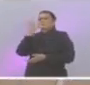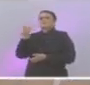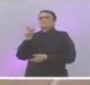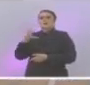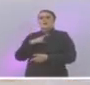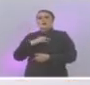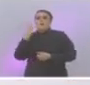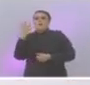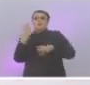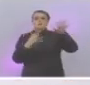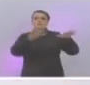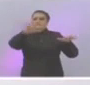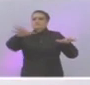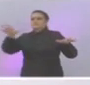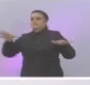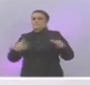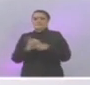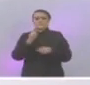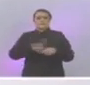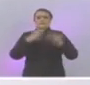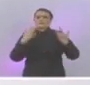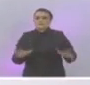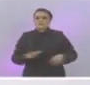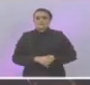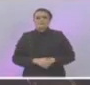4 regiones del estado.